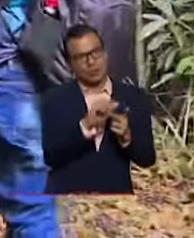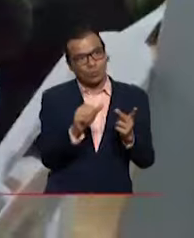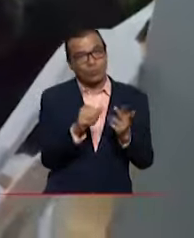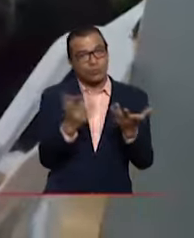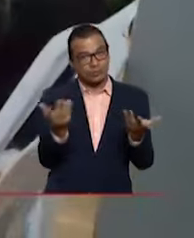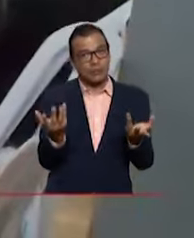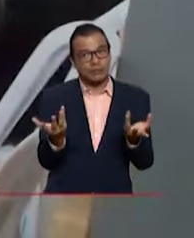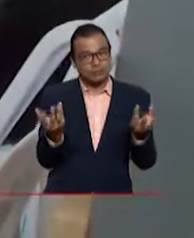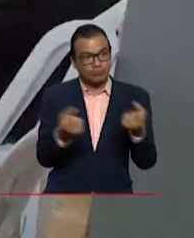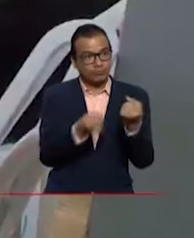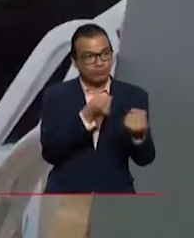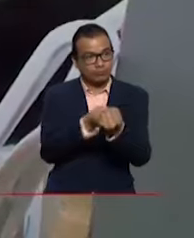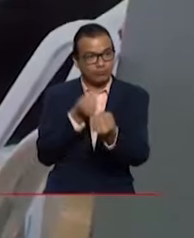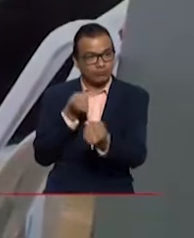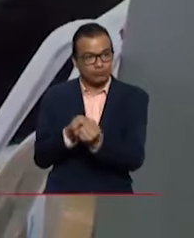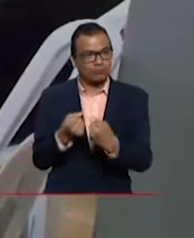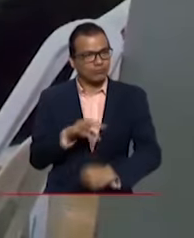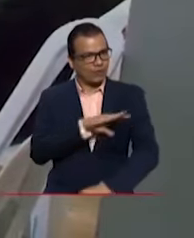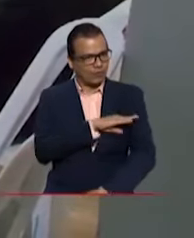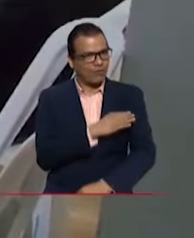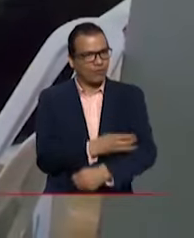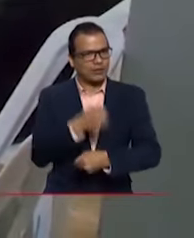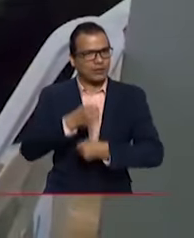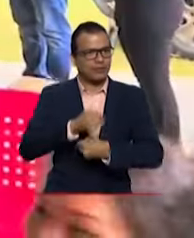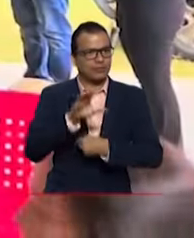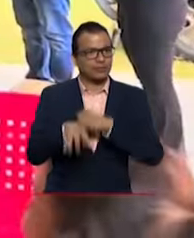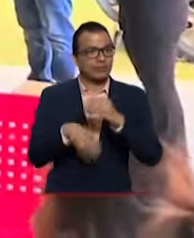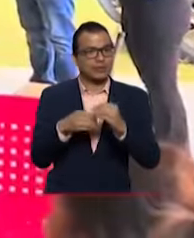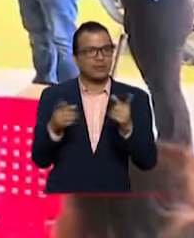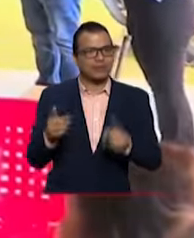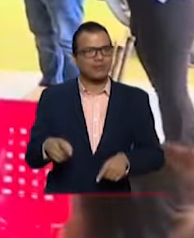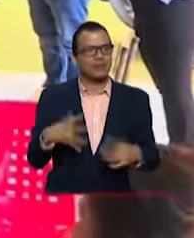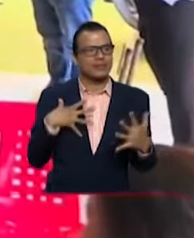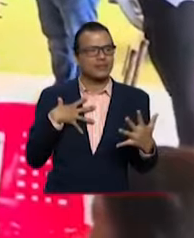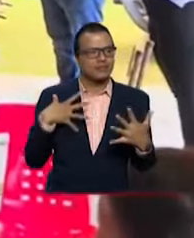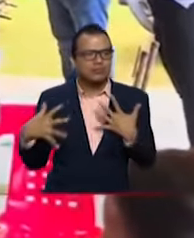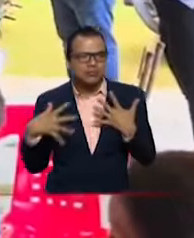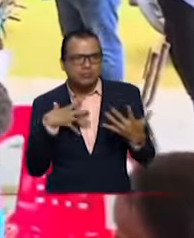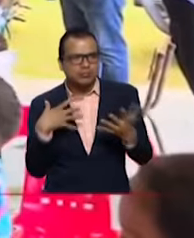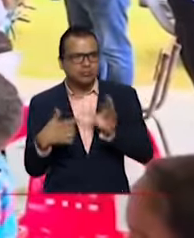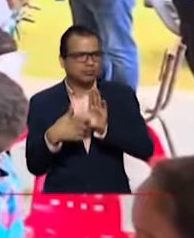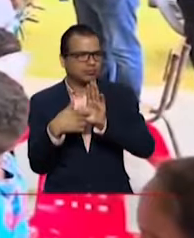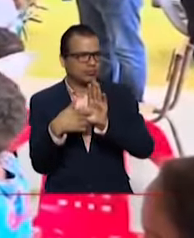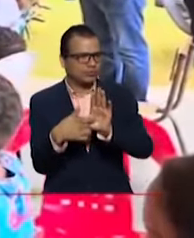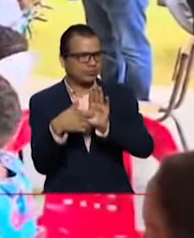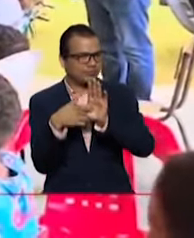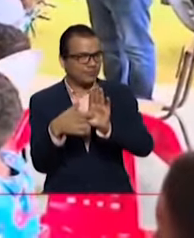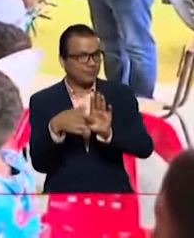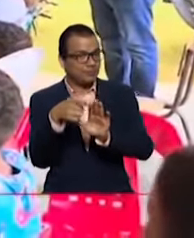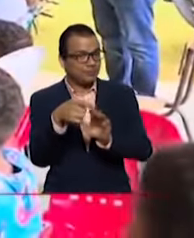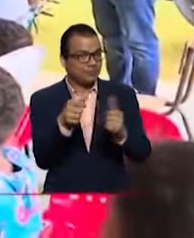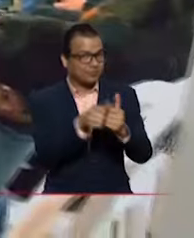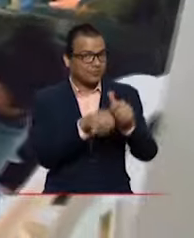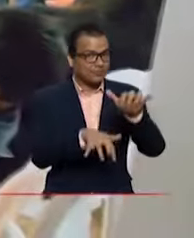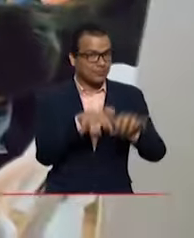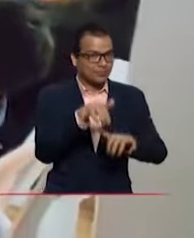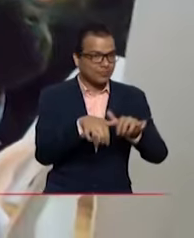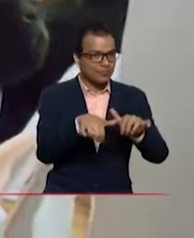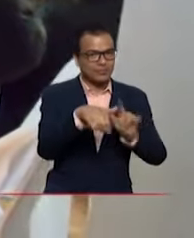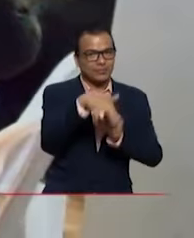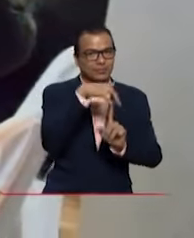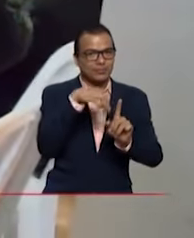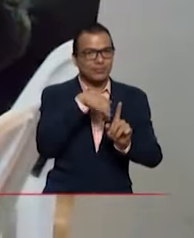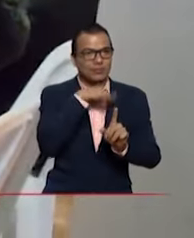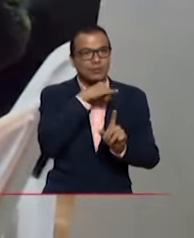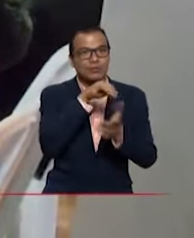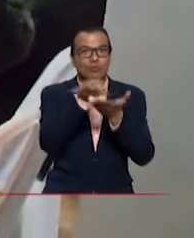instalada. Nuestros amigos Rocky y Rupito también acompañaron a la Secretaría de Ambiente y Desarrollo Agropecuario en una emocionante jornada en los corregimientos de